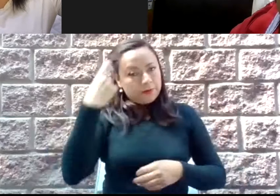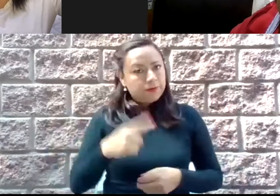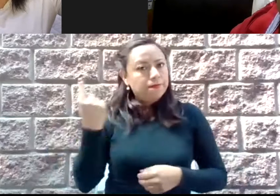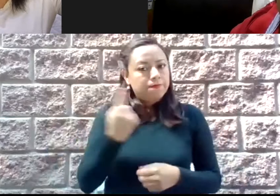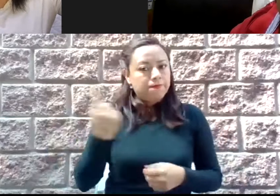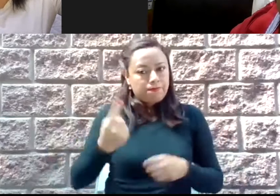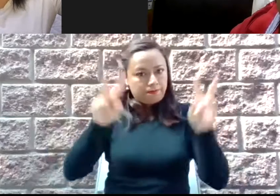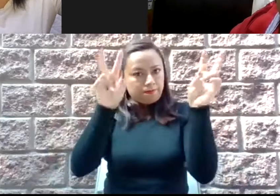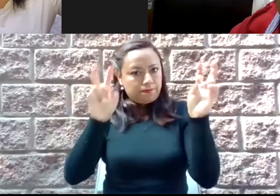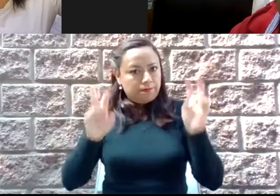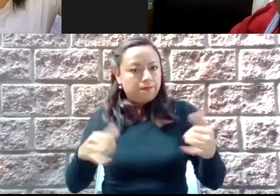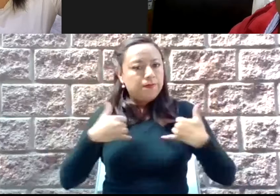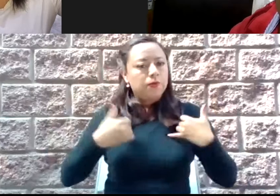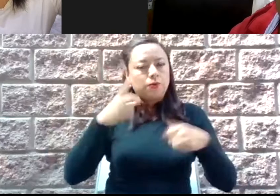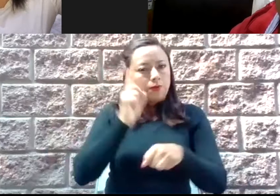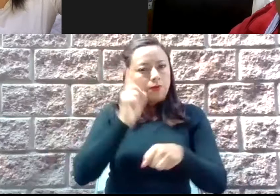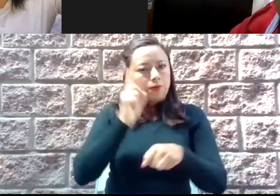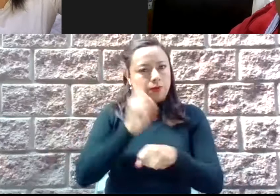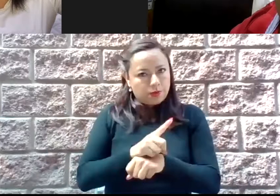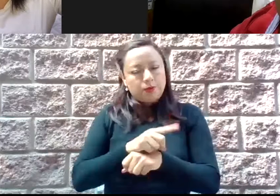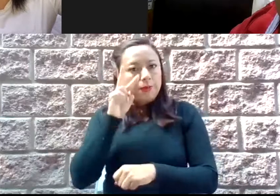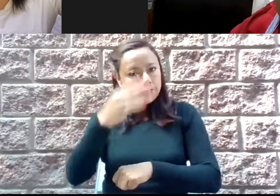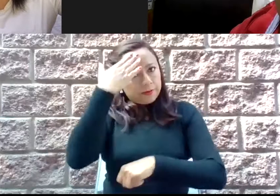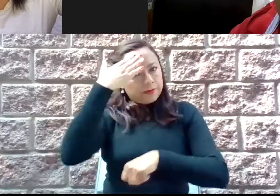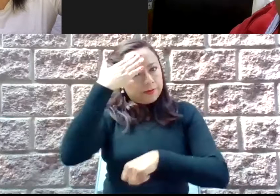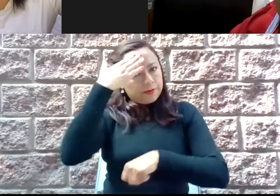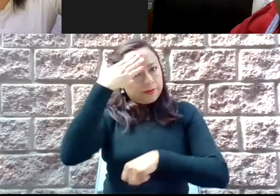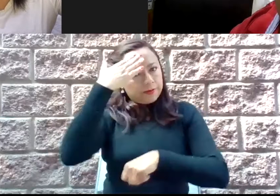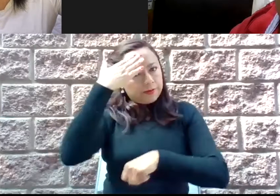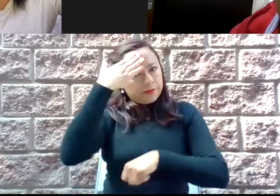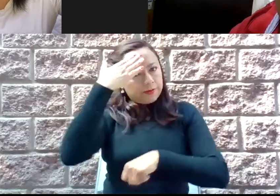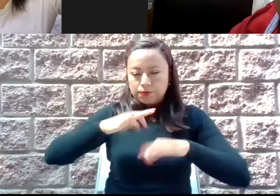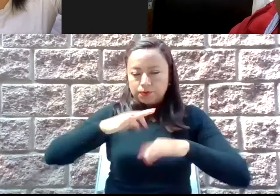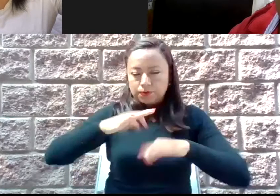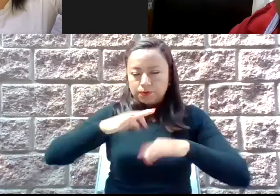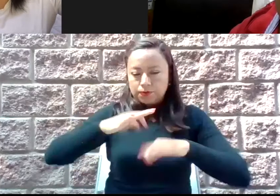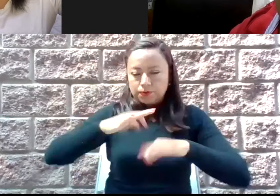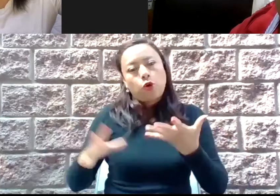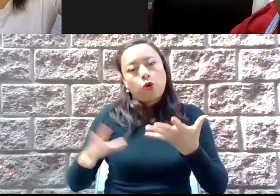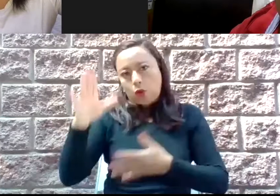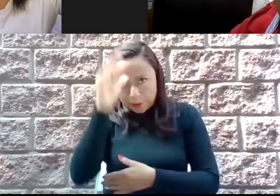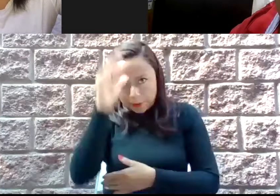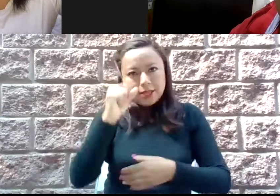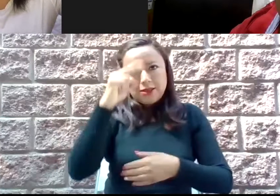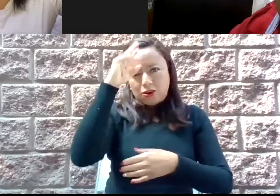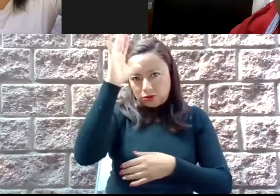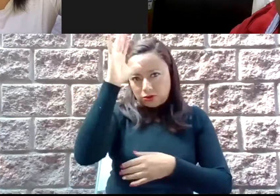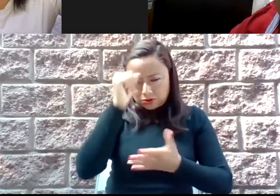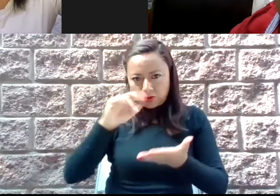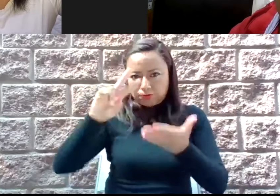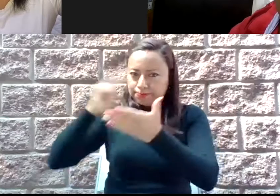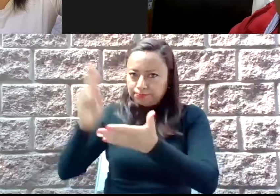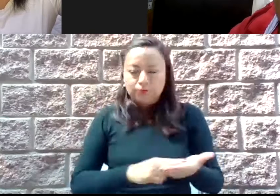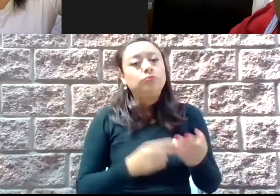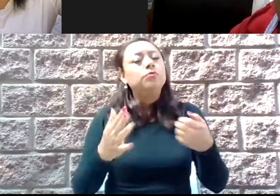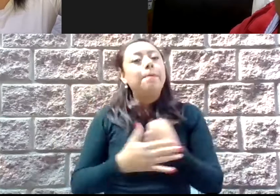juventud de observancia general sean congruentes con tratados y convenios internacionales celebrados por México, particularmente la